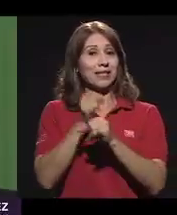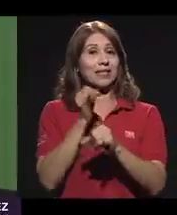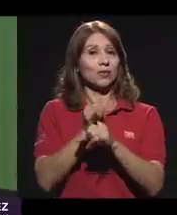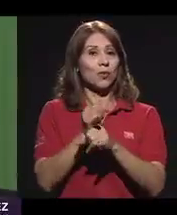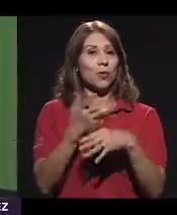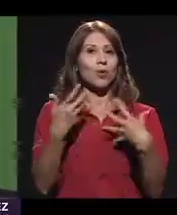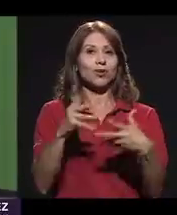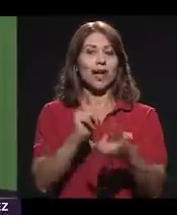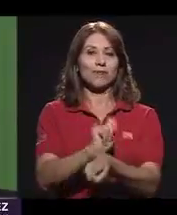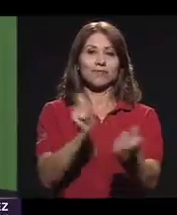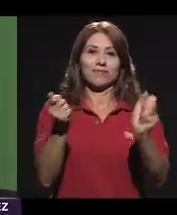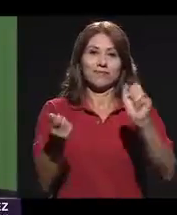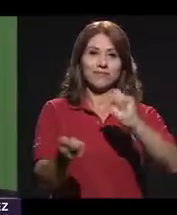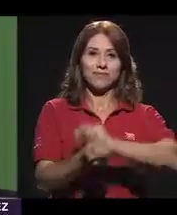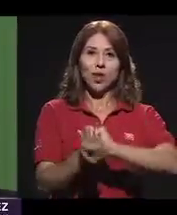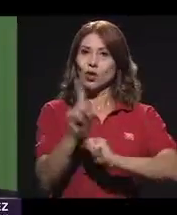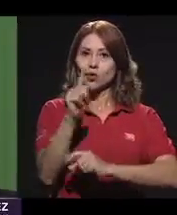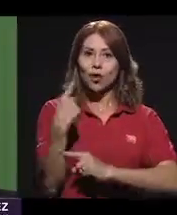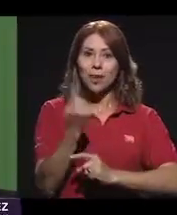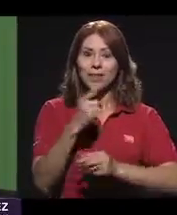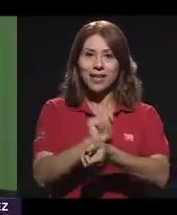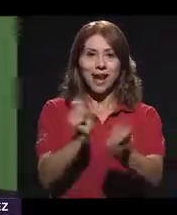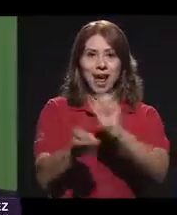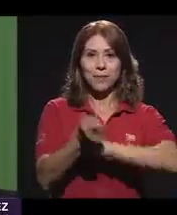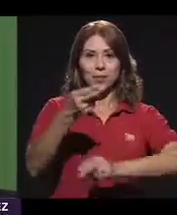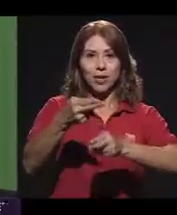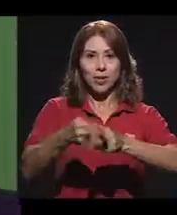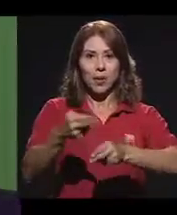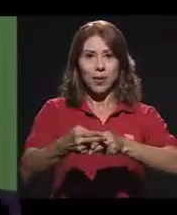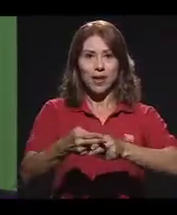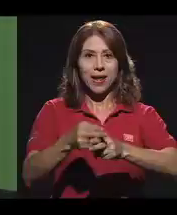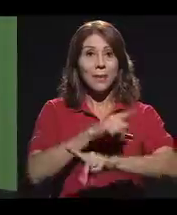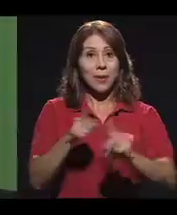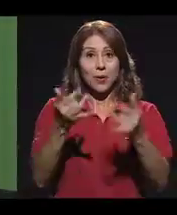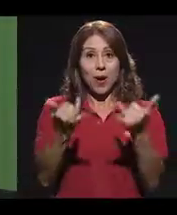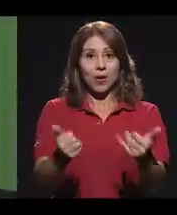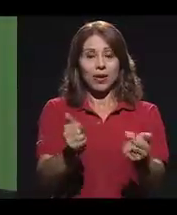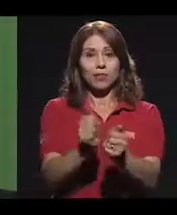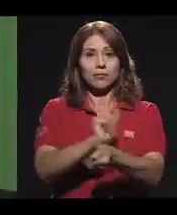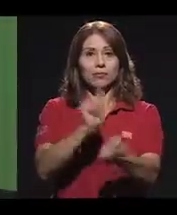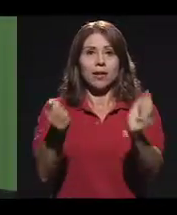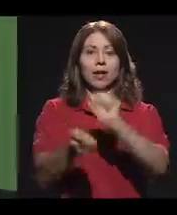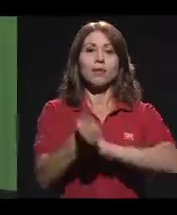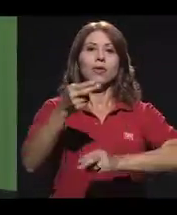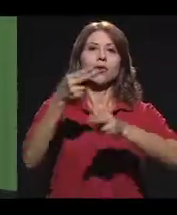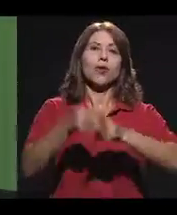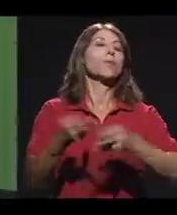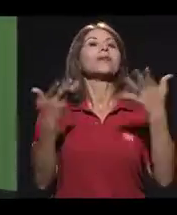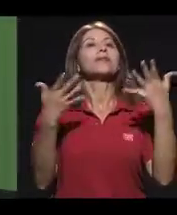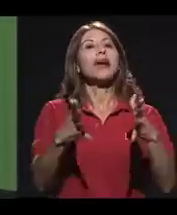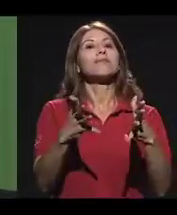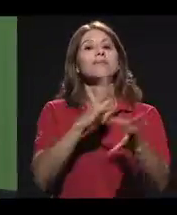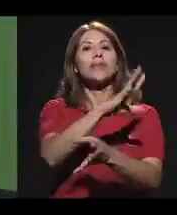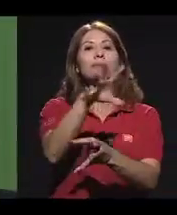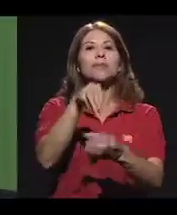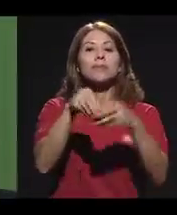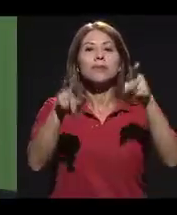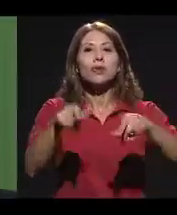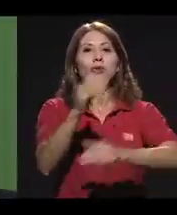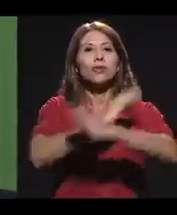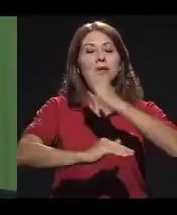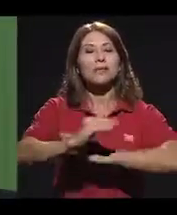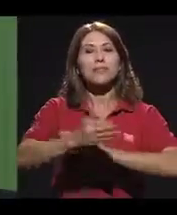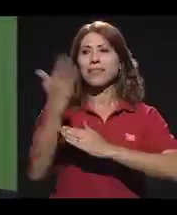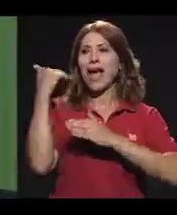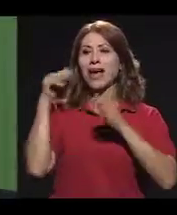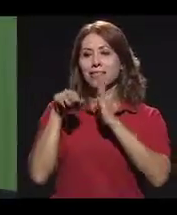es algo solamente del nombre, pero inclusive empezando desde el nombre, involucramos a las personas con discapacidad, dejando el paradigma anterior, que era un paradigma